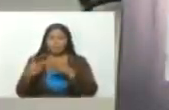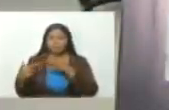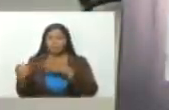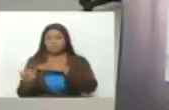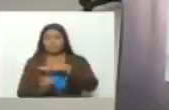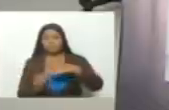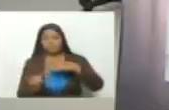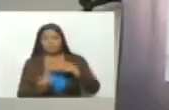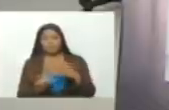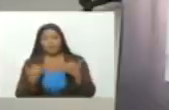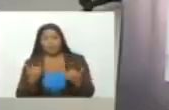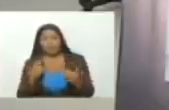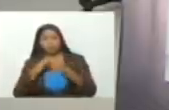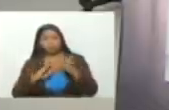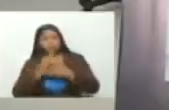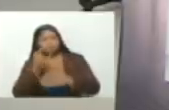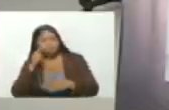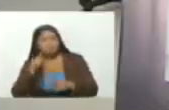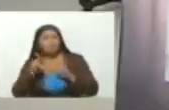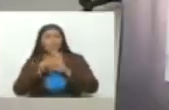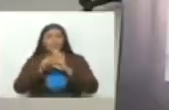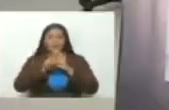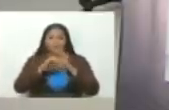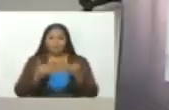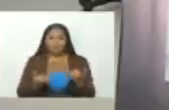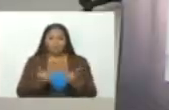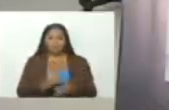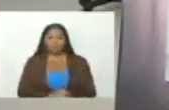instituciones. Y ahora surge esta